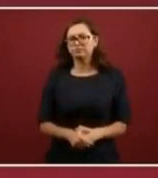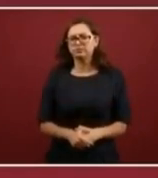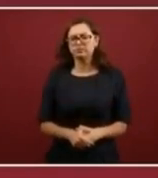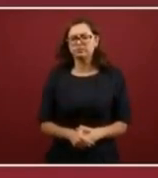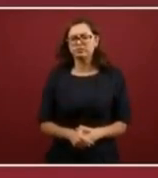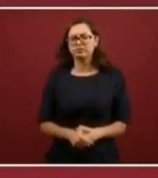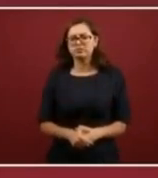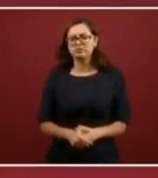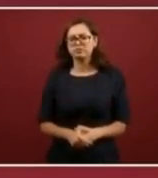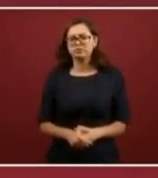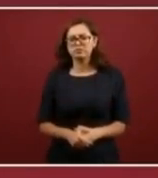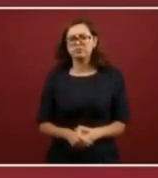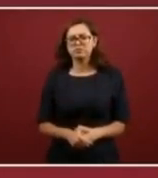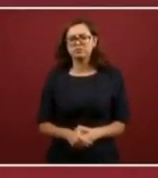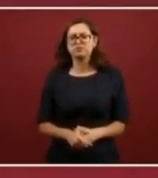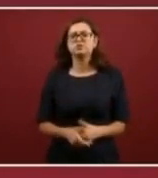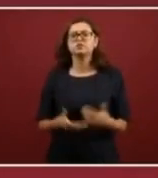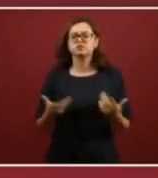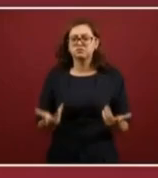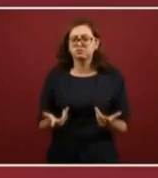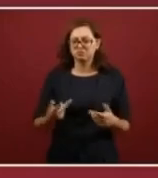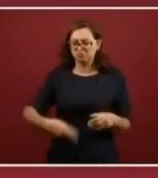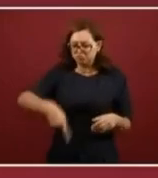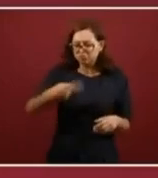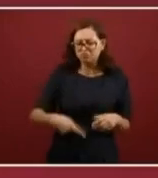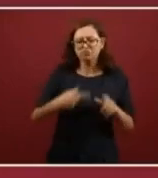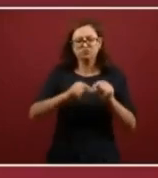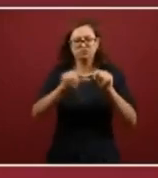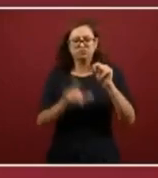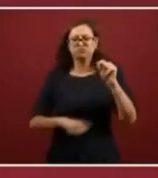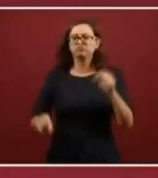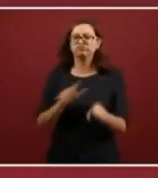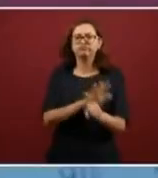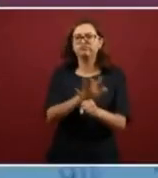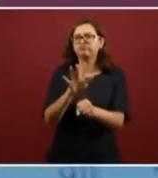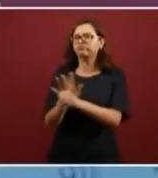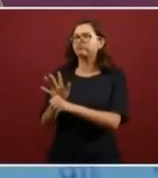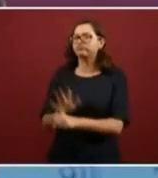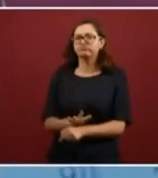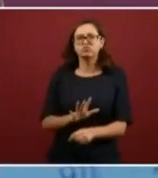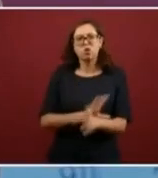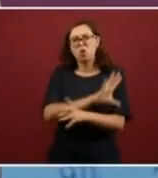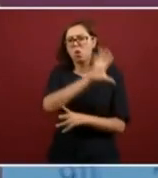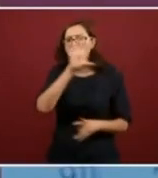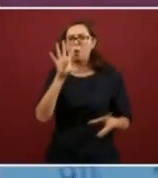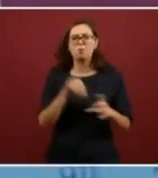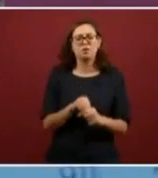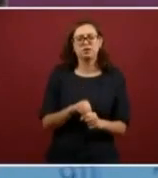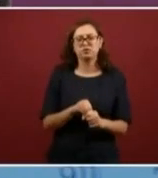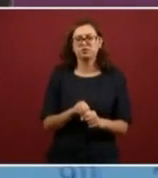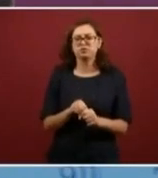lograr la autosuficiencia alimentaria.